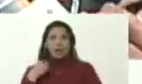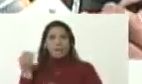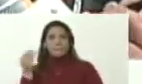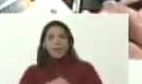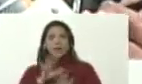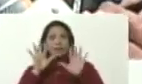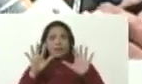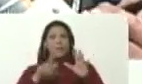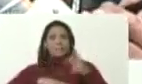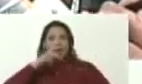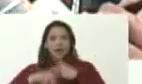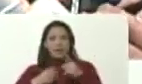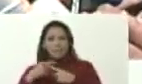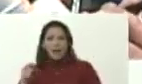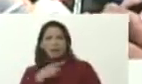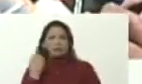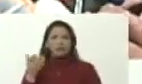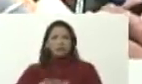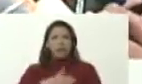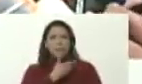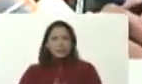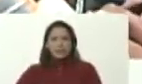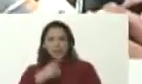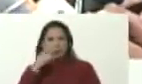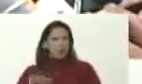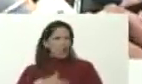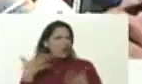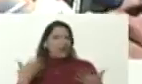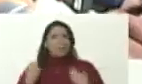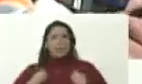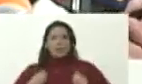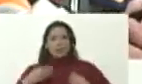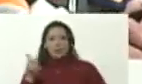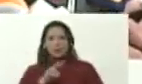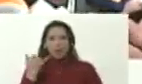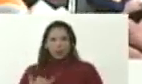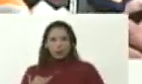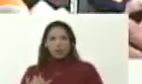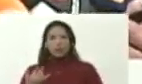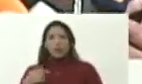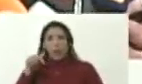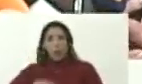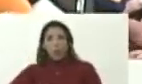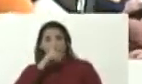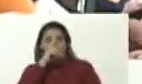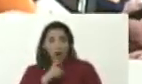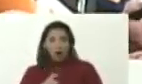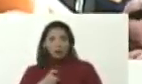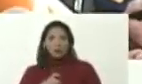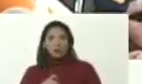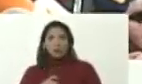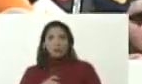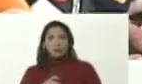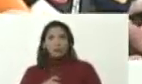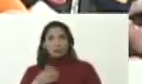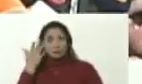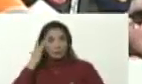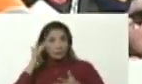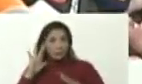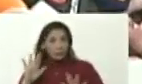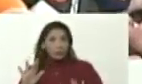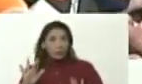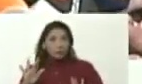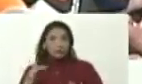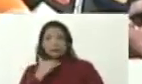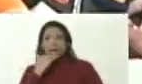asesinarlo. Su apreciación, ¿qué está viviendo Venezuela en la actualidad? Este día cumplimos un año del asesinato, del intento de asesinato del compañero Nicolás